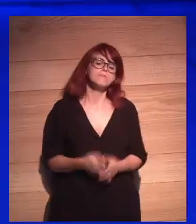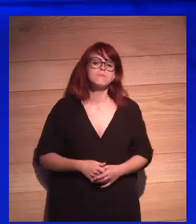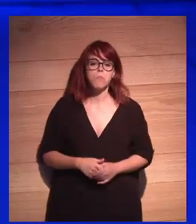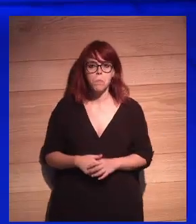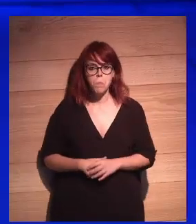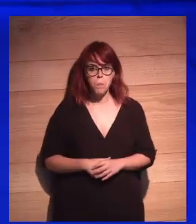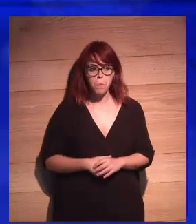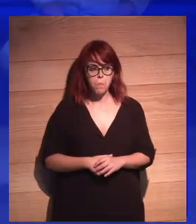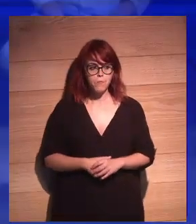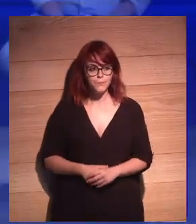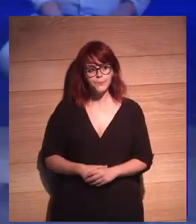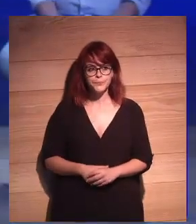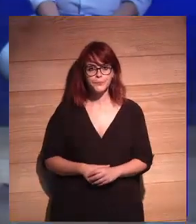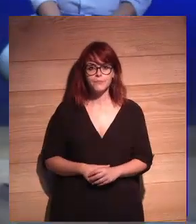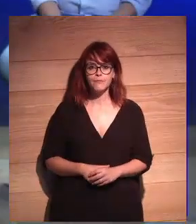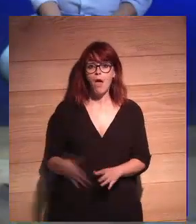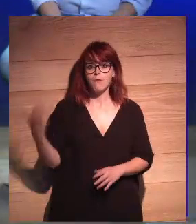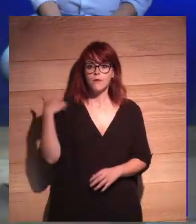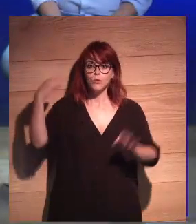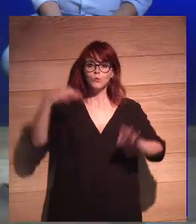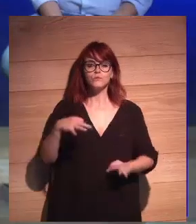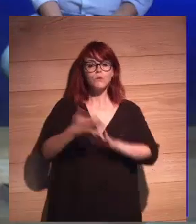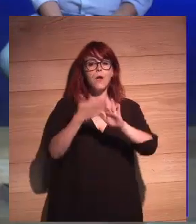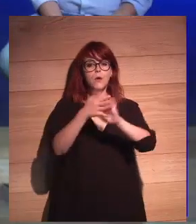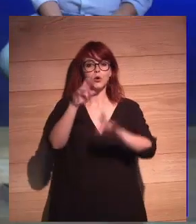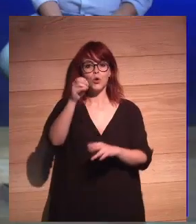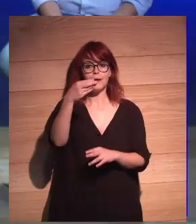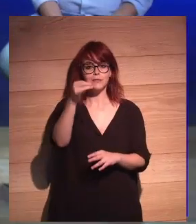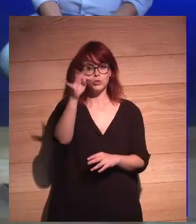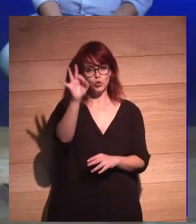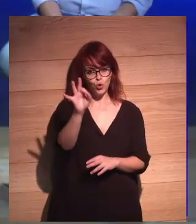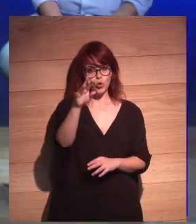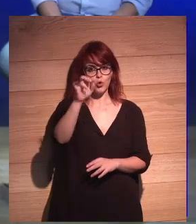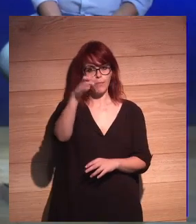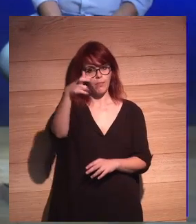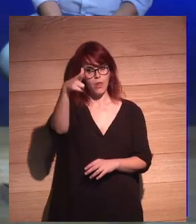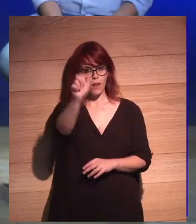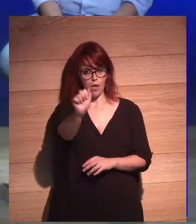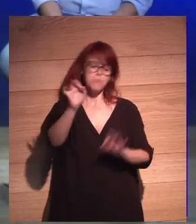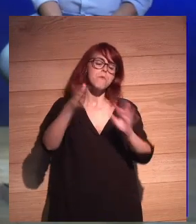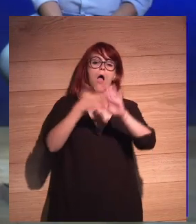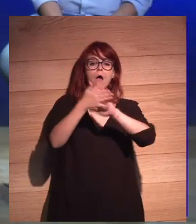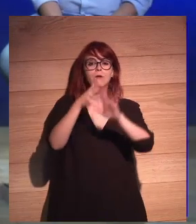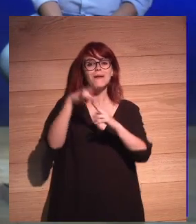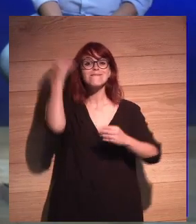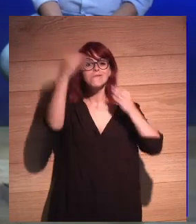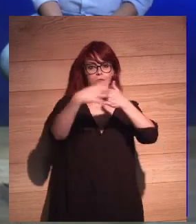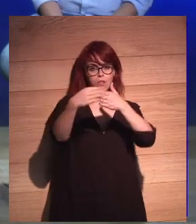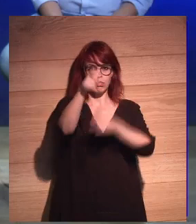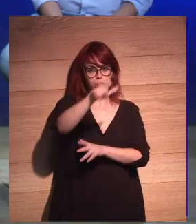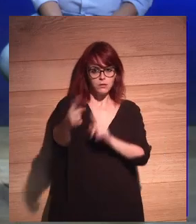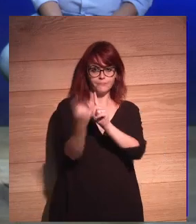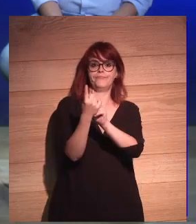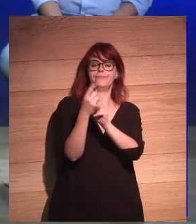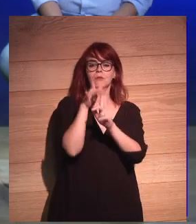Claro. Ayer hablábamos, Roberto Romero hacía una reflexión sobre clientes que llegaban